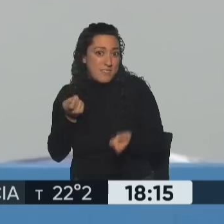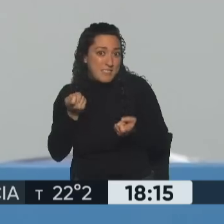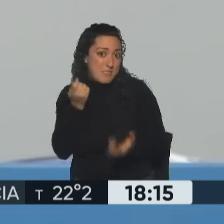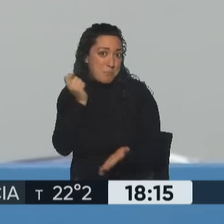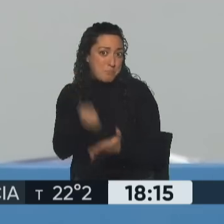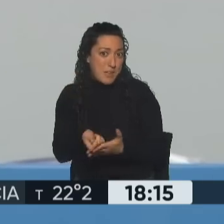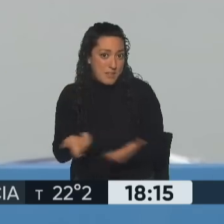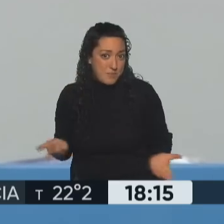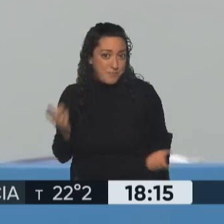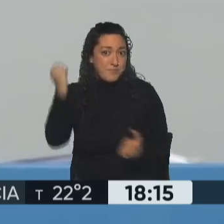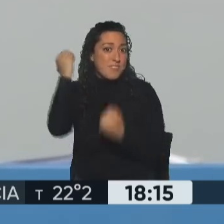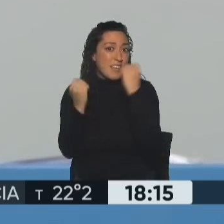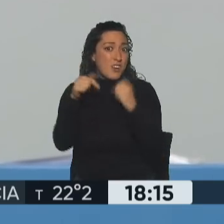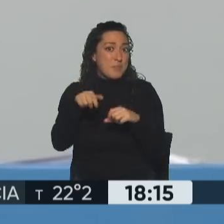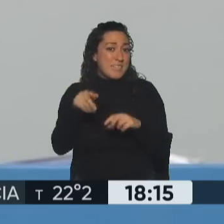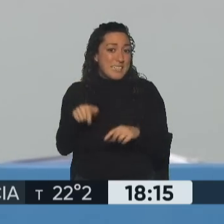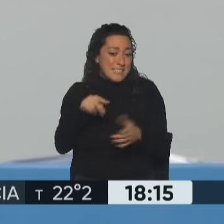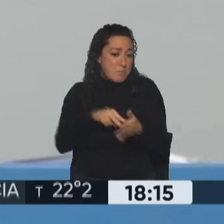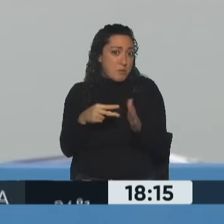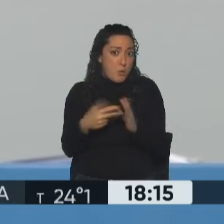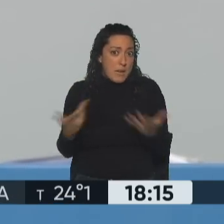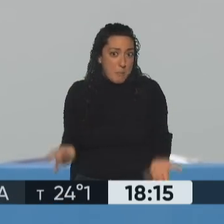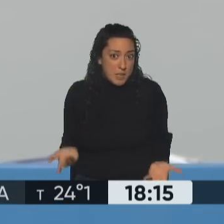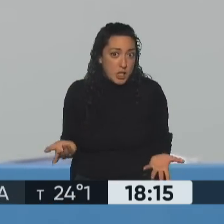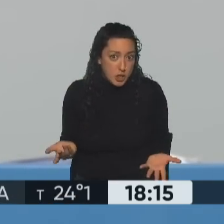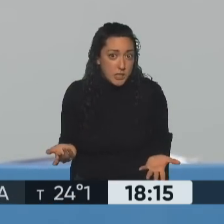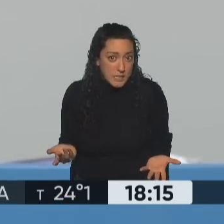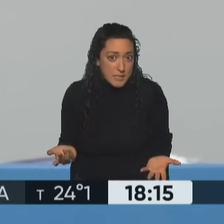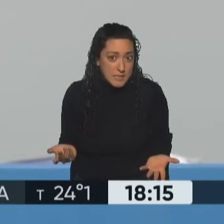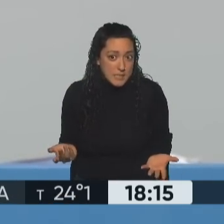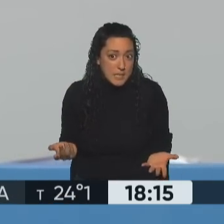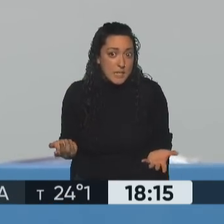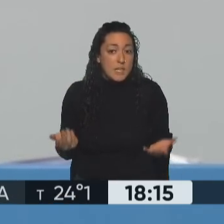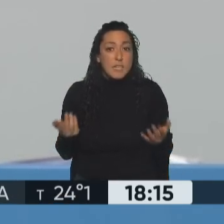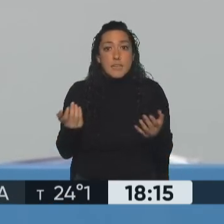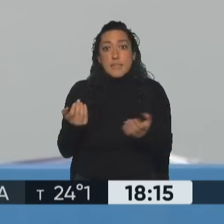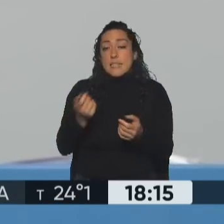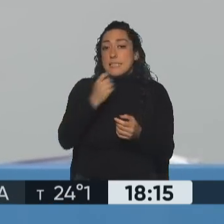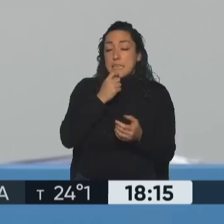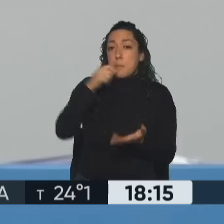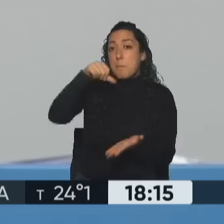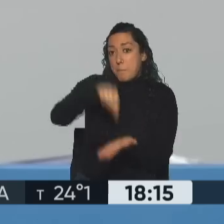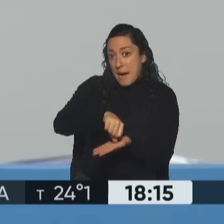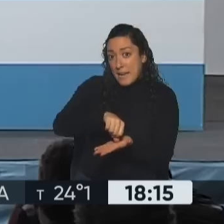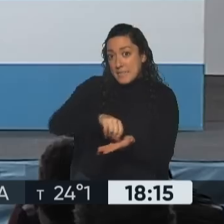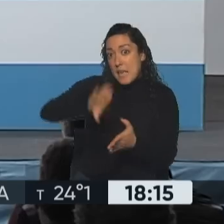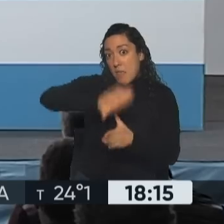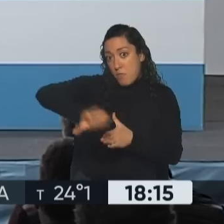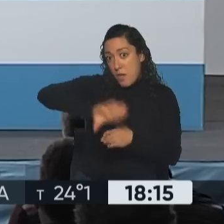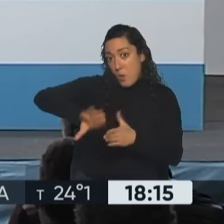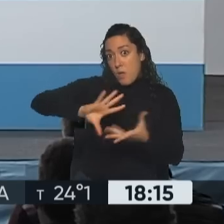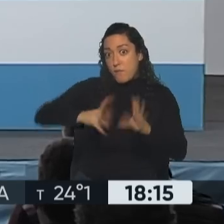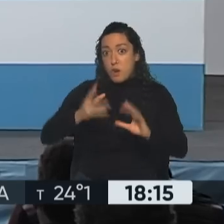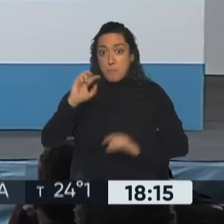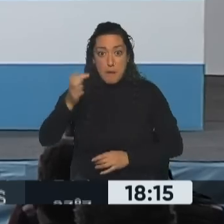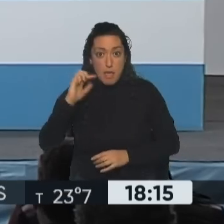dólares. Esta es la economía y este es el drama. Entonces, cada vez que el país se endeuda en